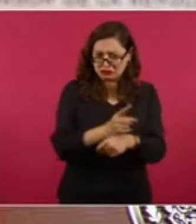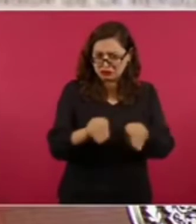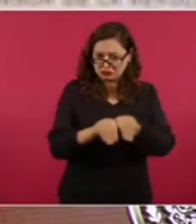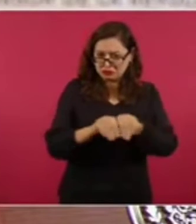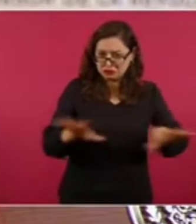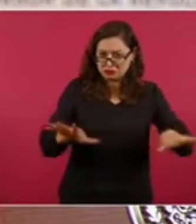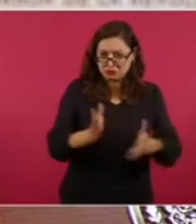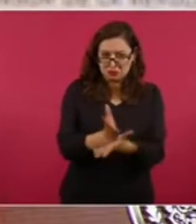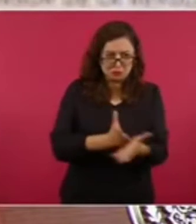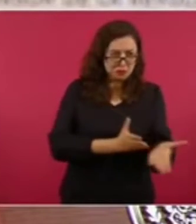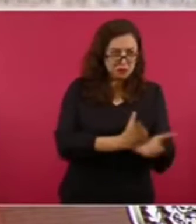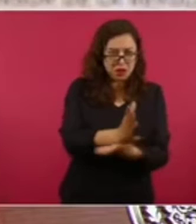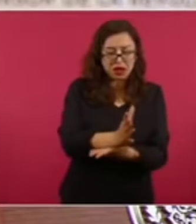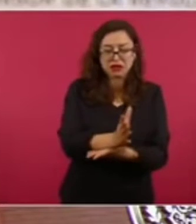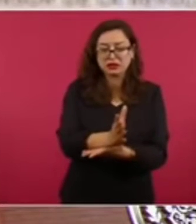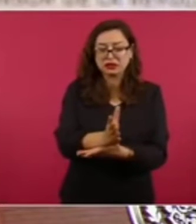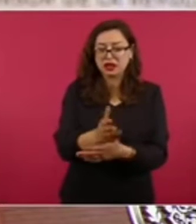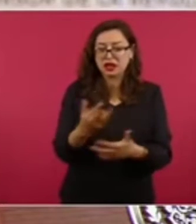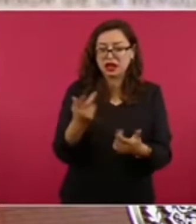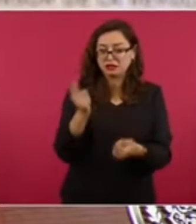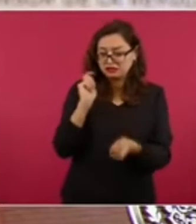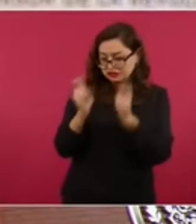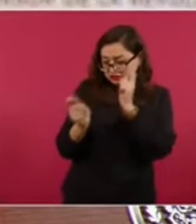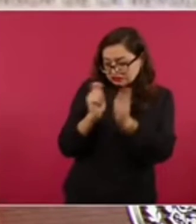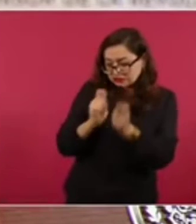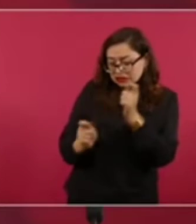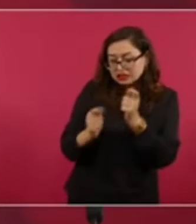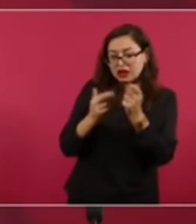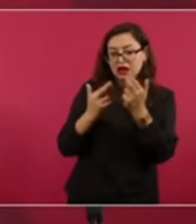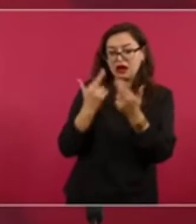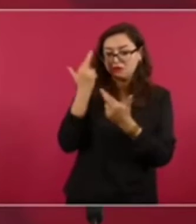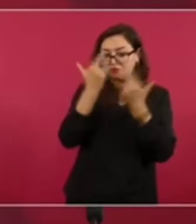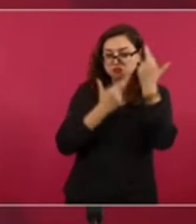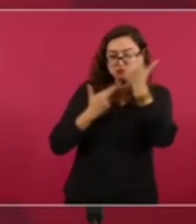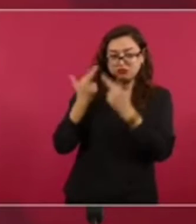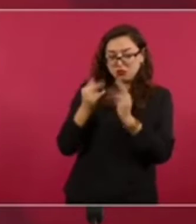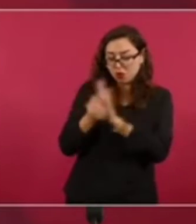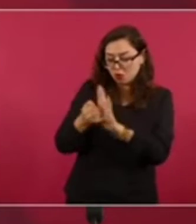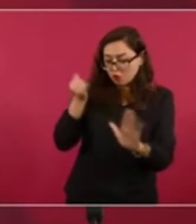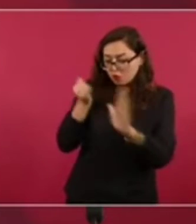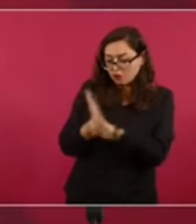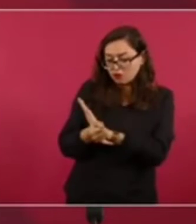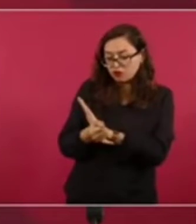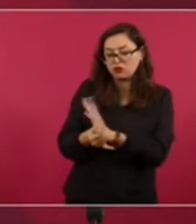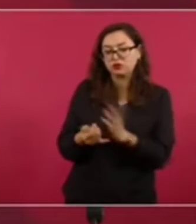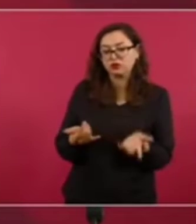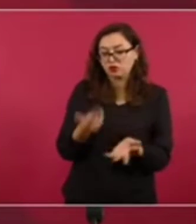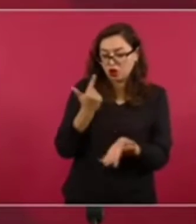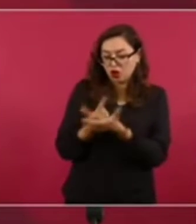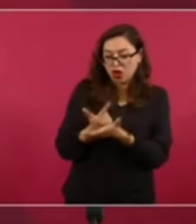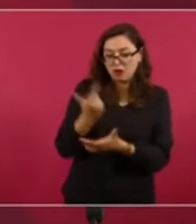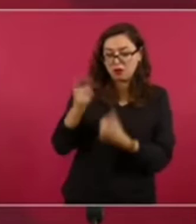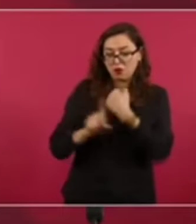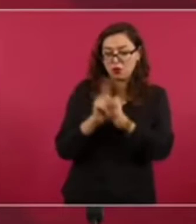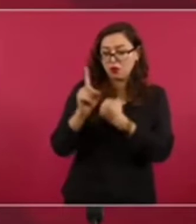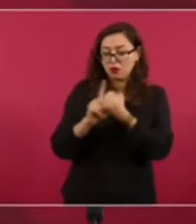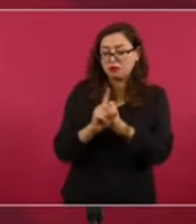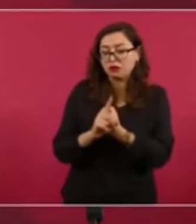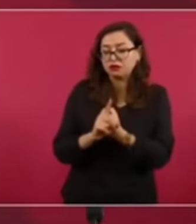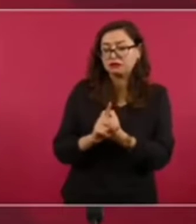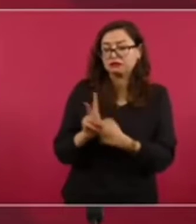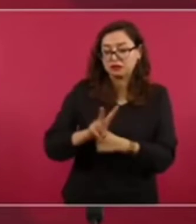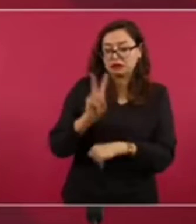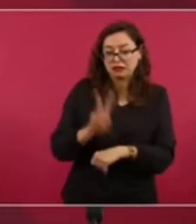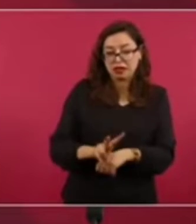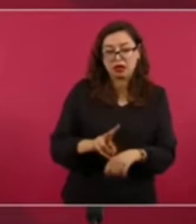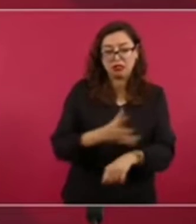meten al análisis de fondo de los grandes y graves problemas del